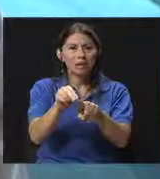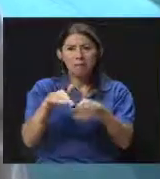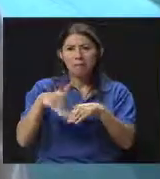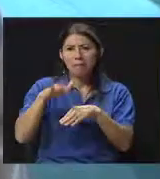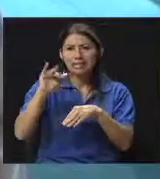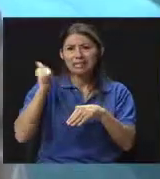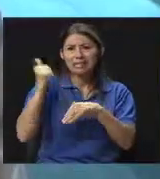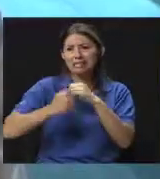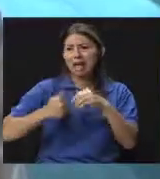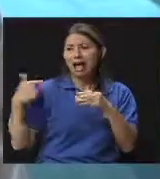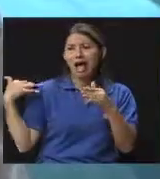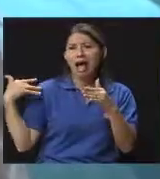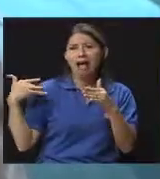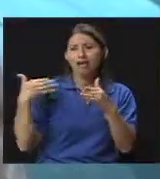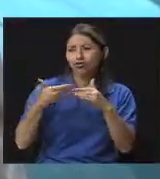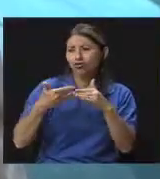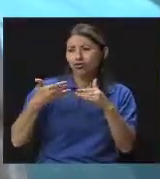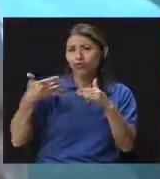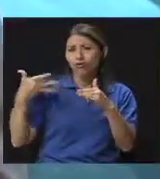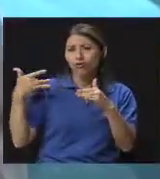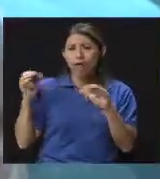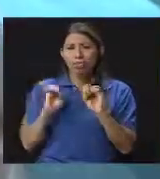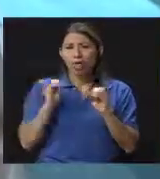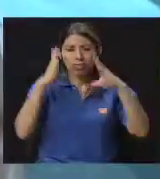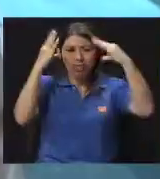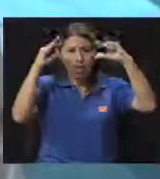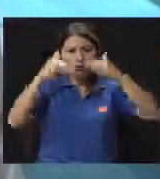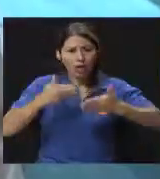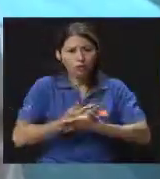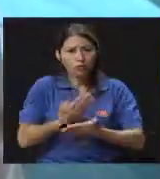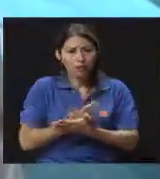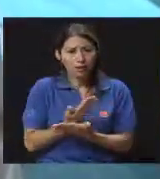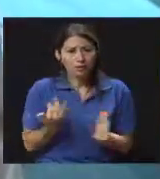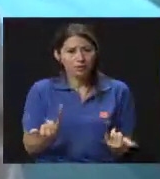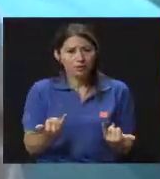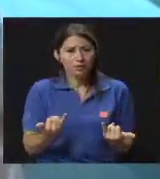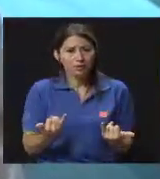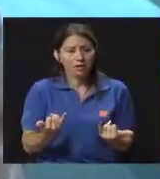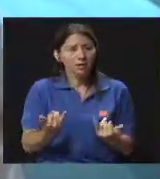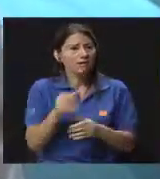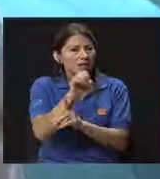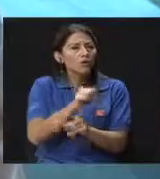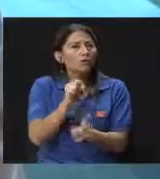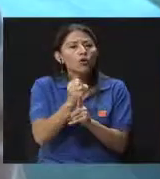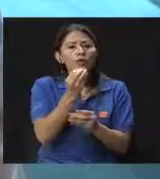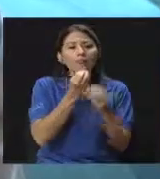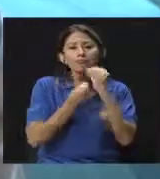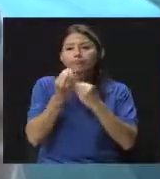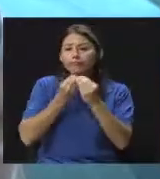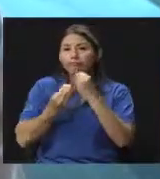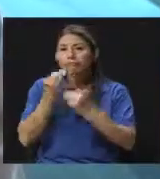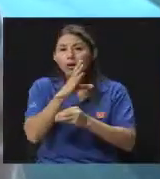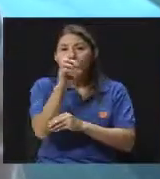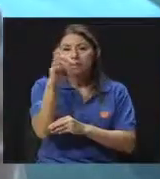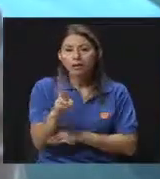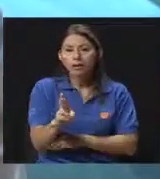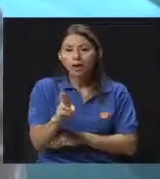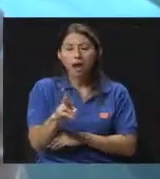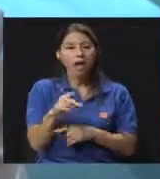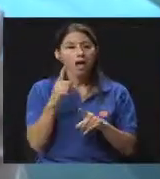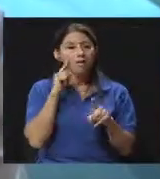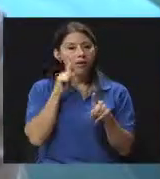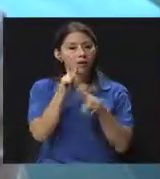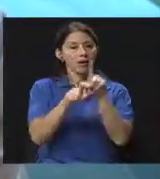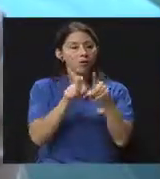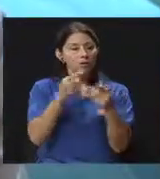datos actuales sobre cuál era la situación de nutrición de Costa Rica, y nos arrojó pues datos muy, muy importantes,